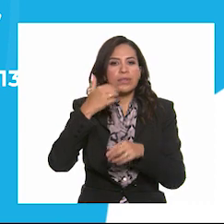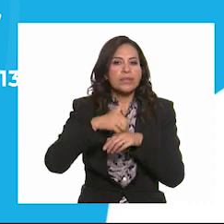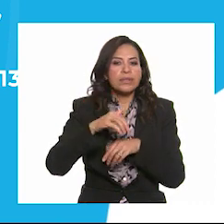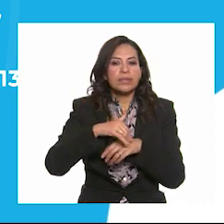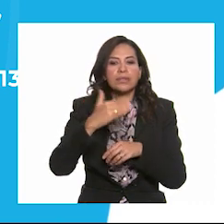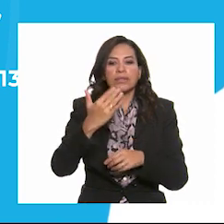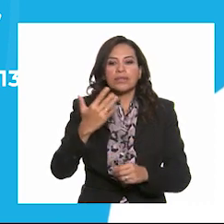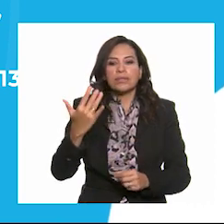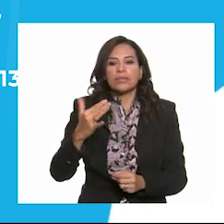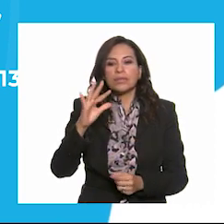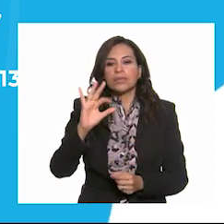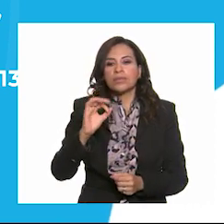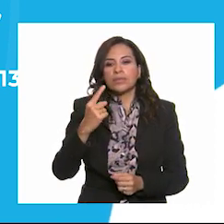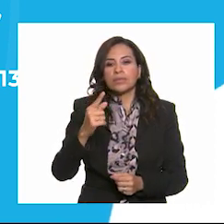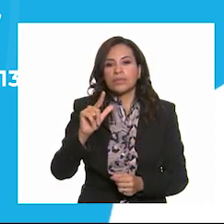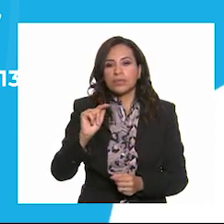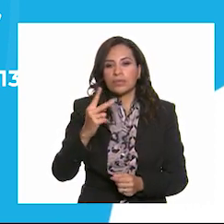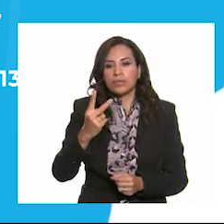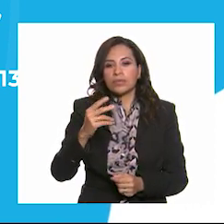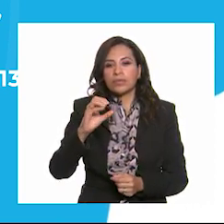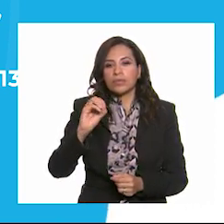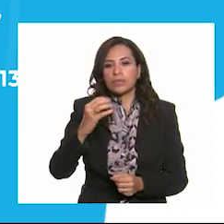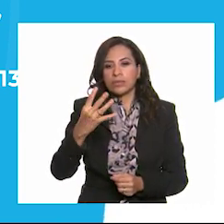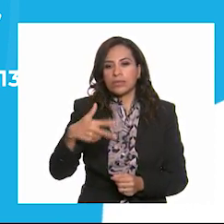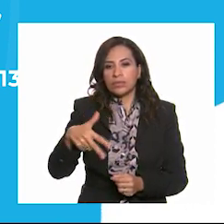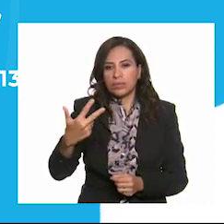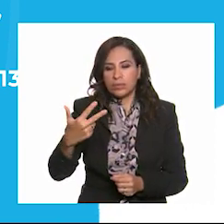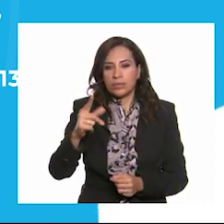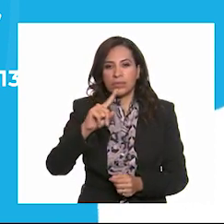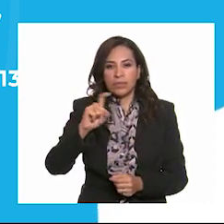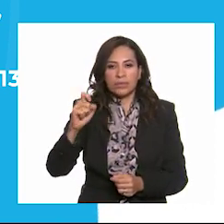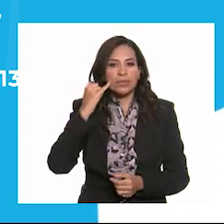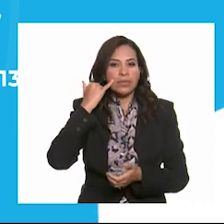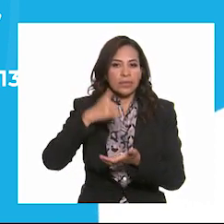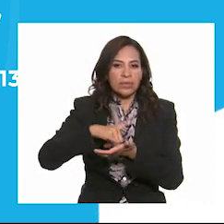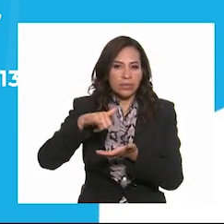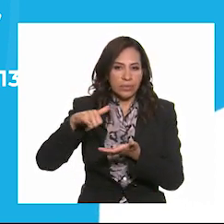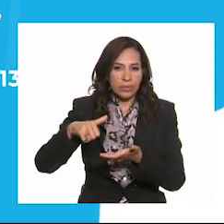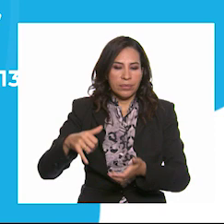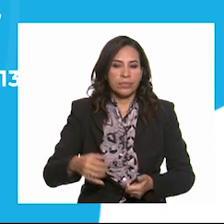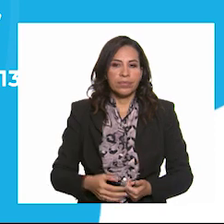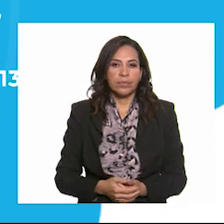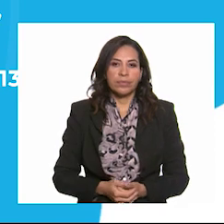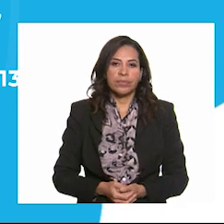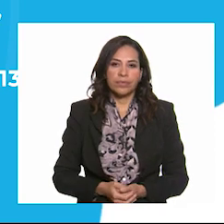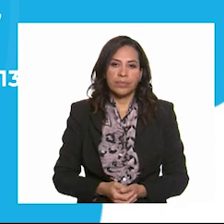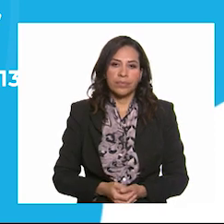teléfono 55 41 72 04 13. 100 líneas.